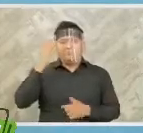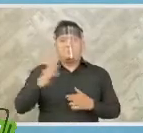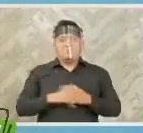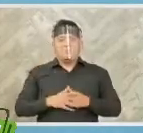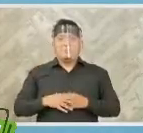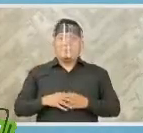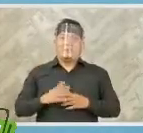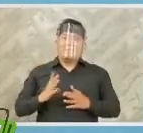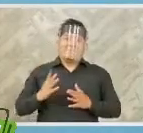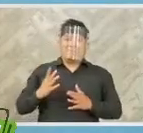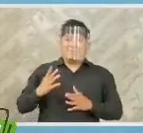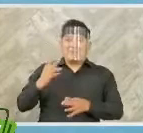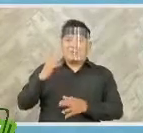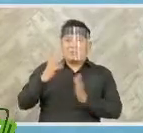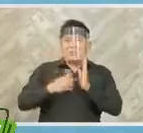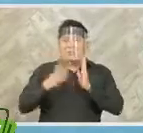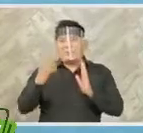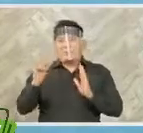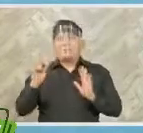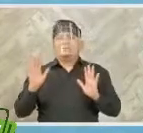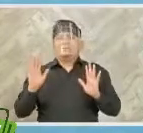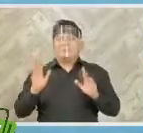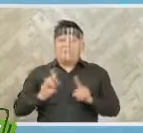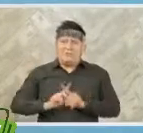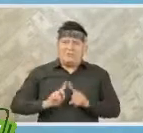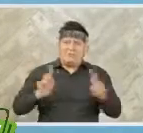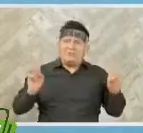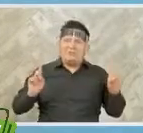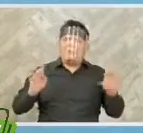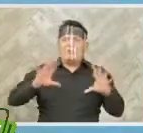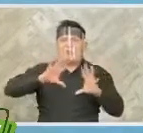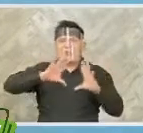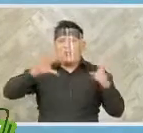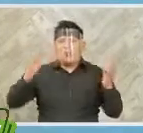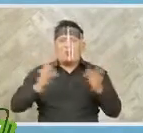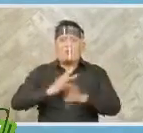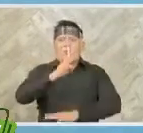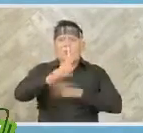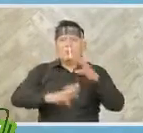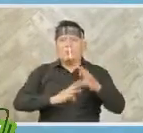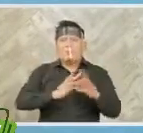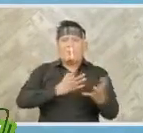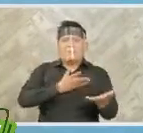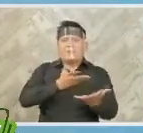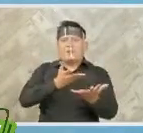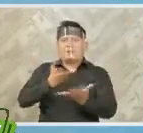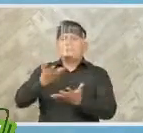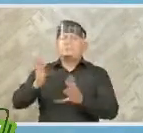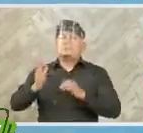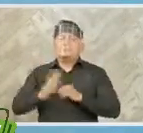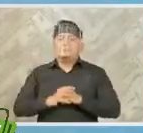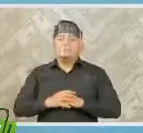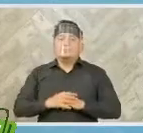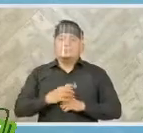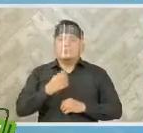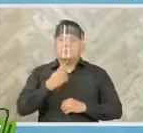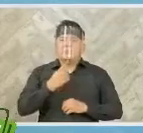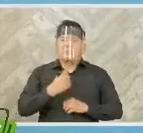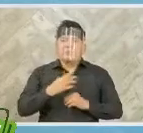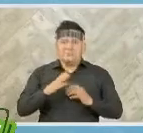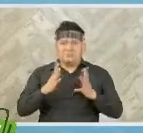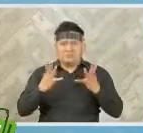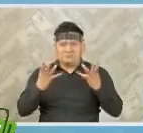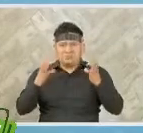atípica a nivel internacional que cambió la manera de relacionarnos. Y básicamente yo quisiera enfocarme